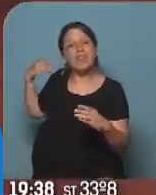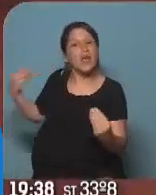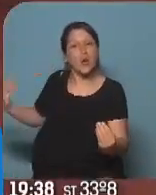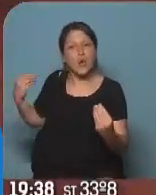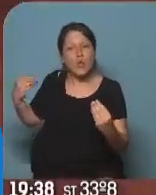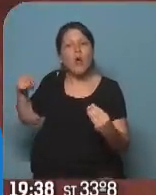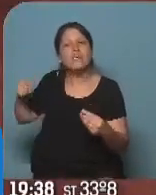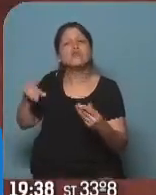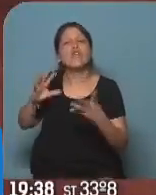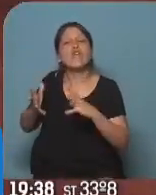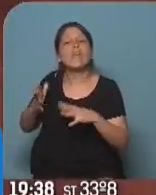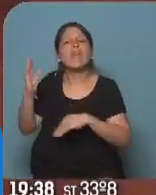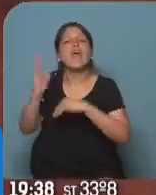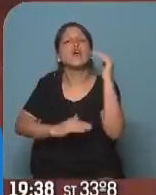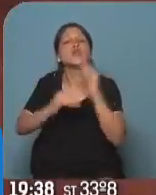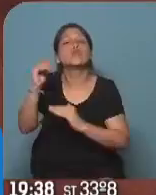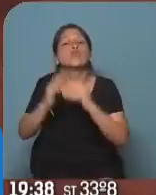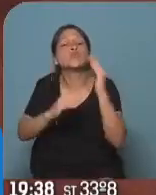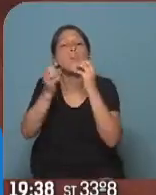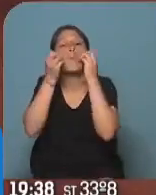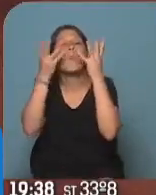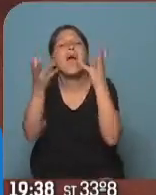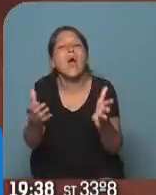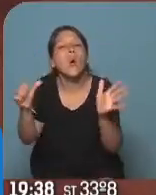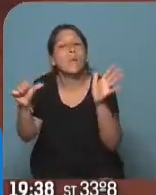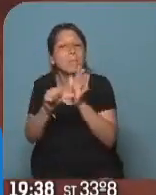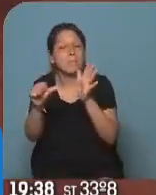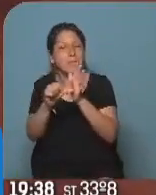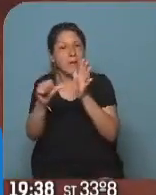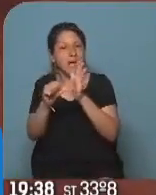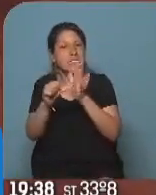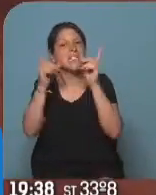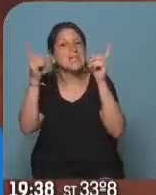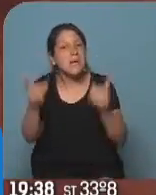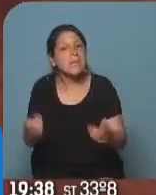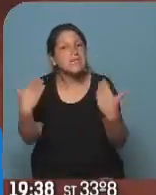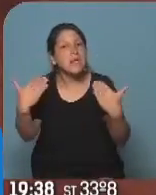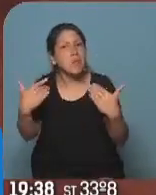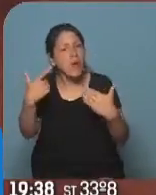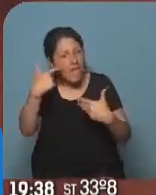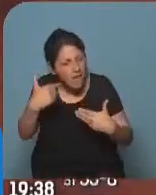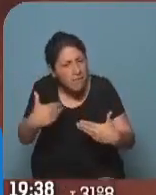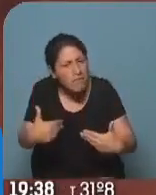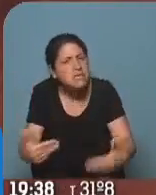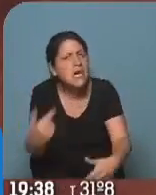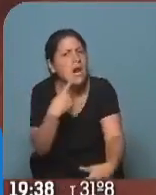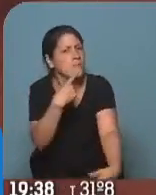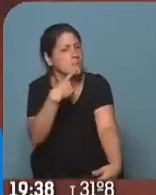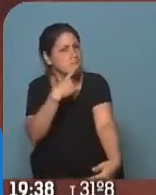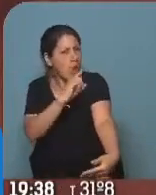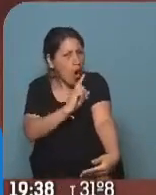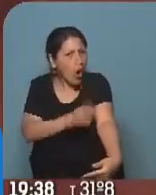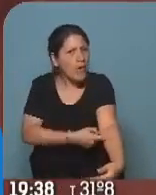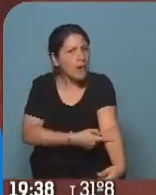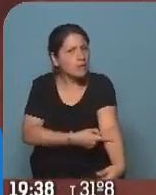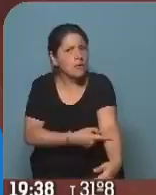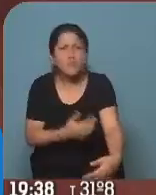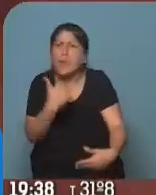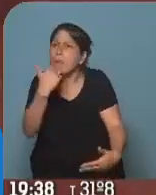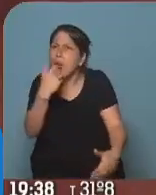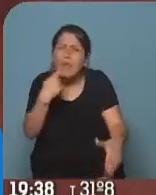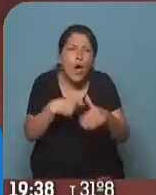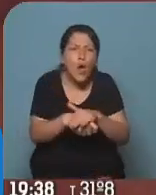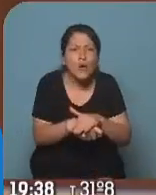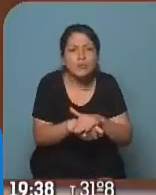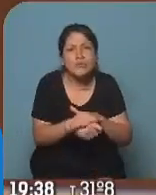la República y de que se pueda investigar al poder en tiempo presente, incluso la corrupción que hubiera que investigar